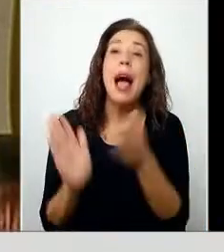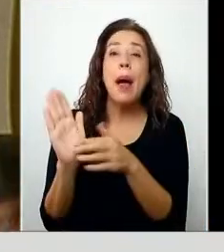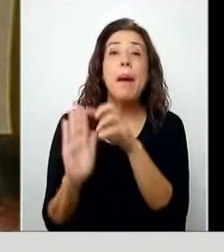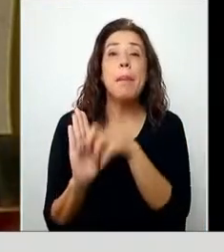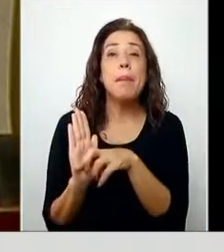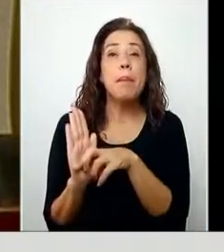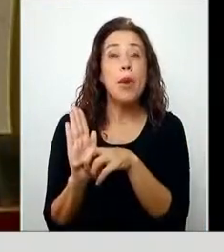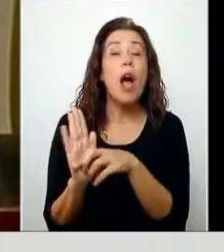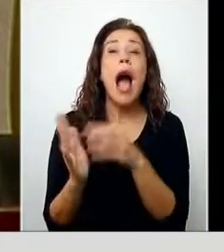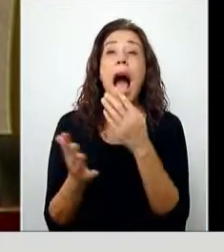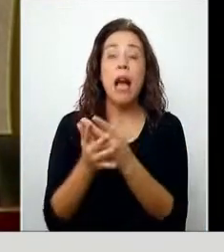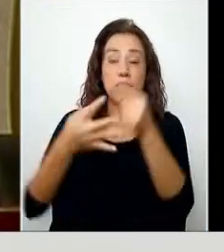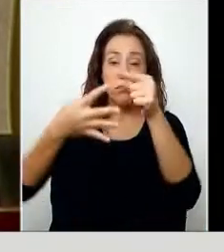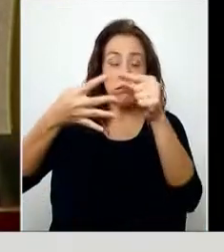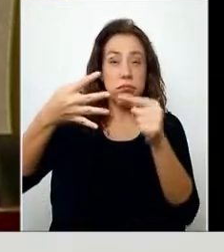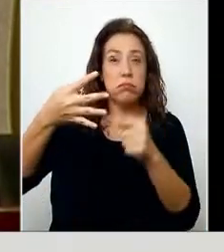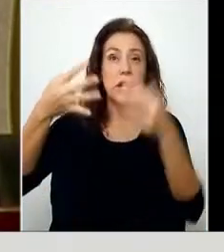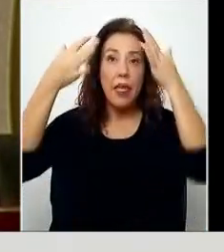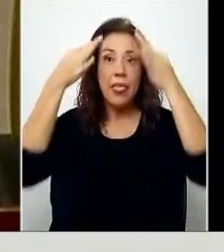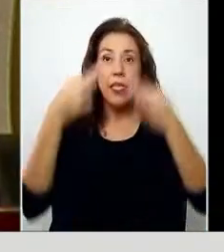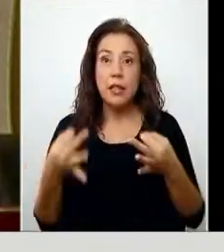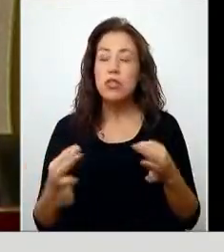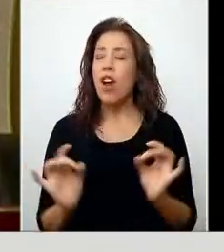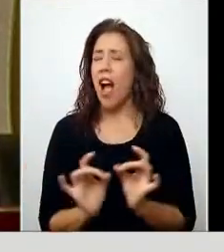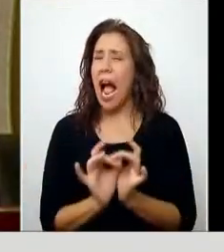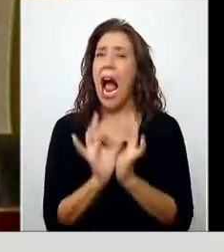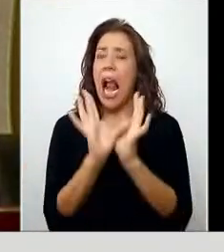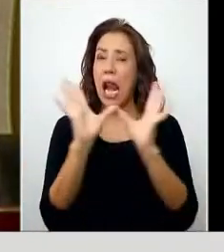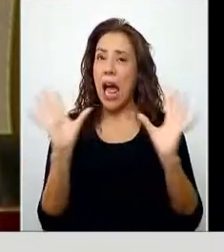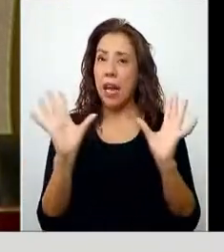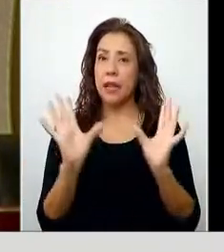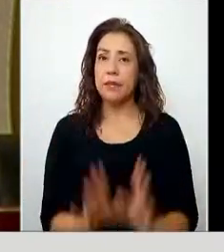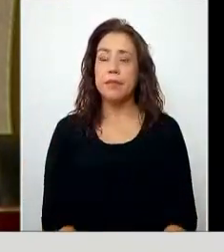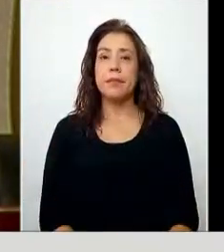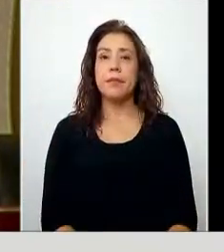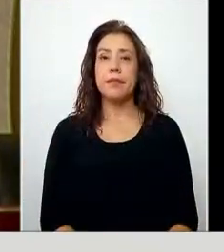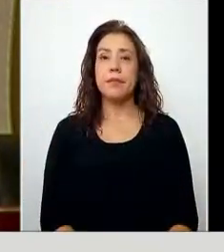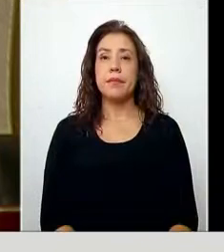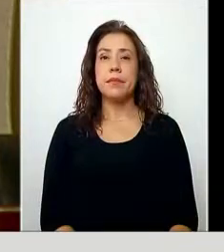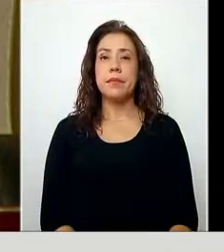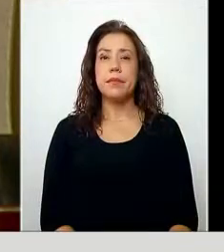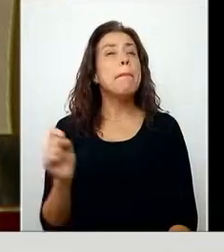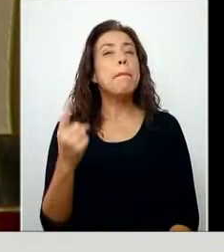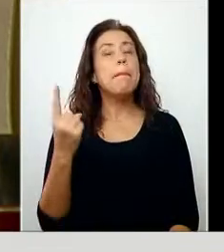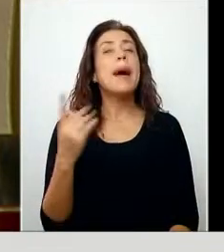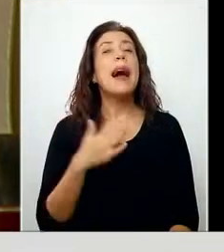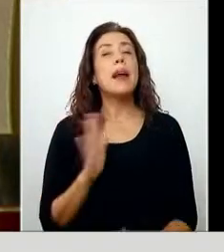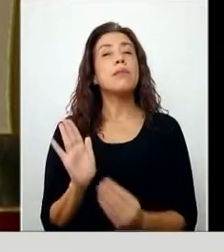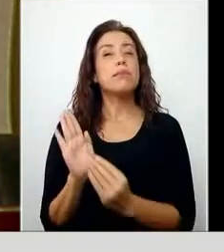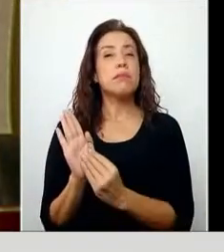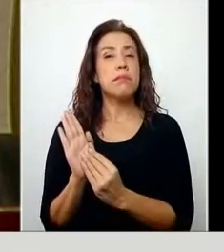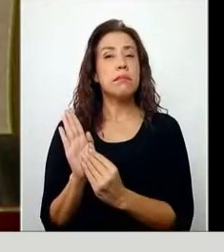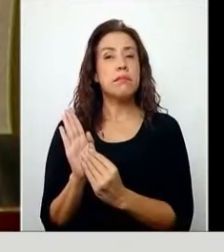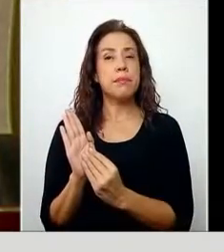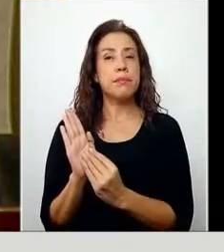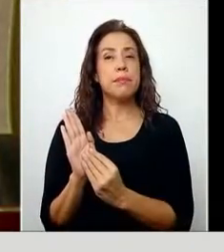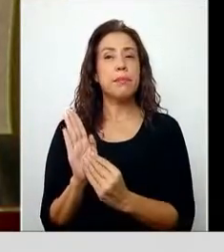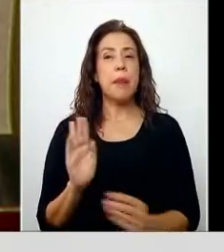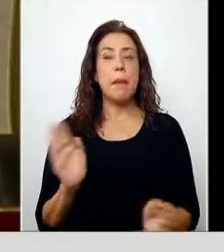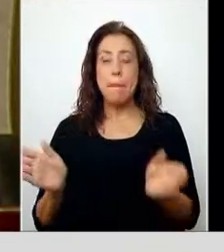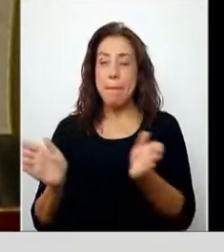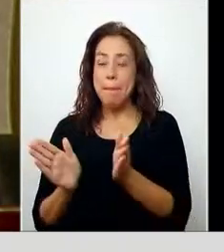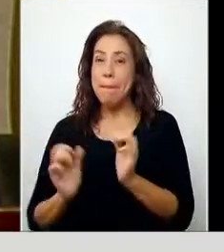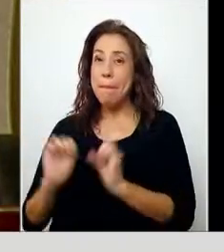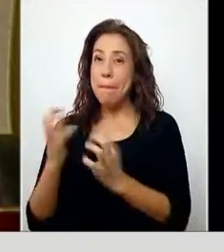que son sumamente claras para que no se nos entienda primero incorpora a la microempresario entre los